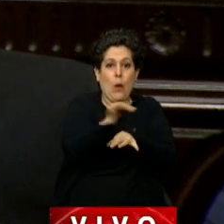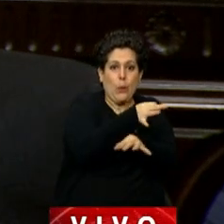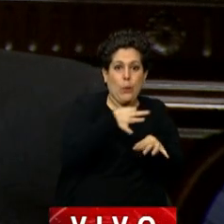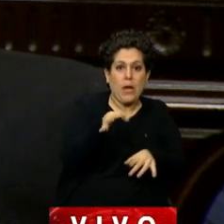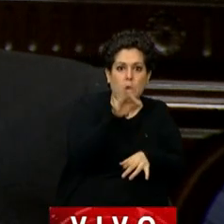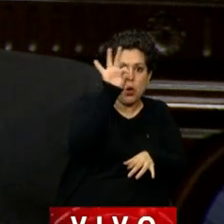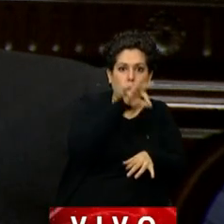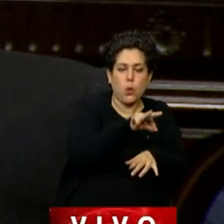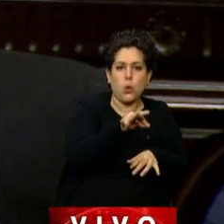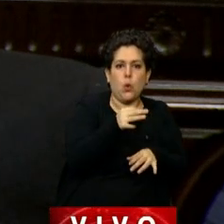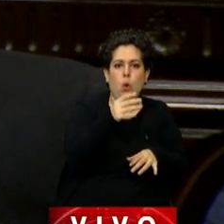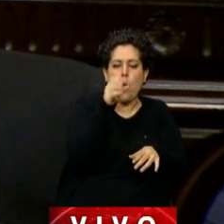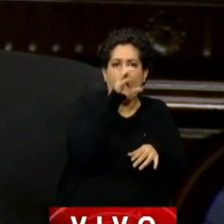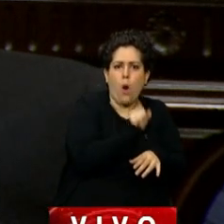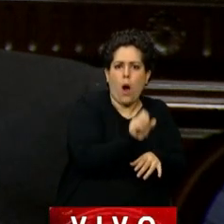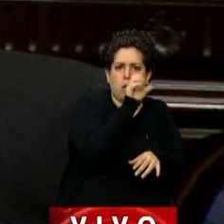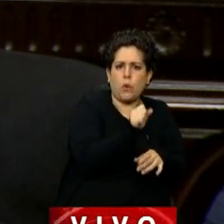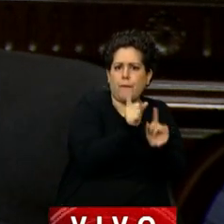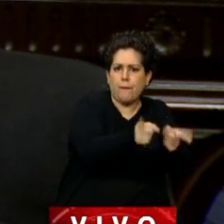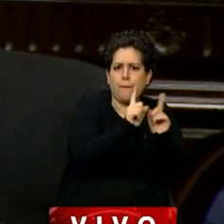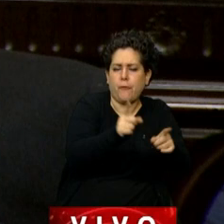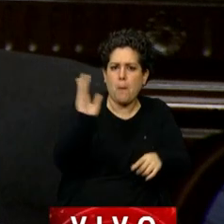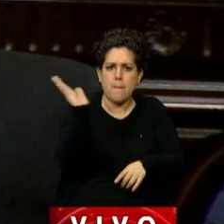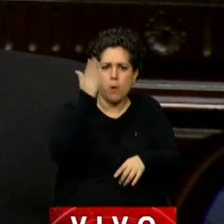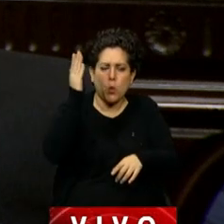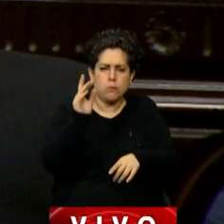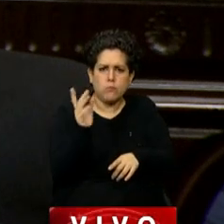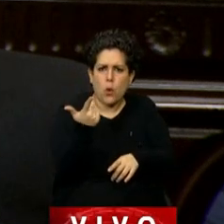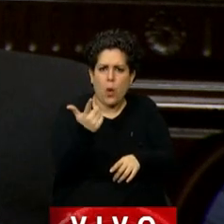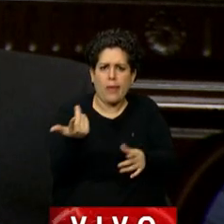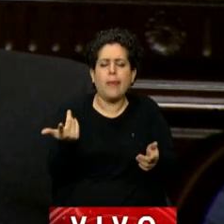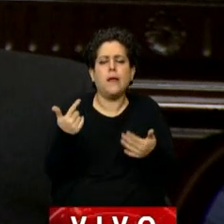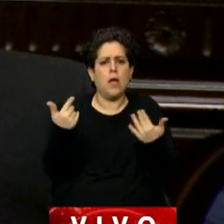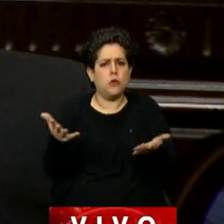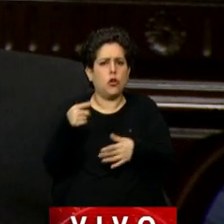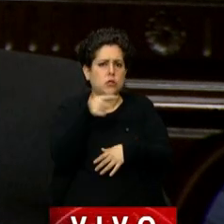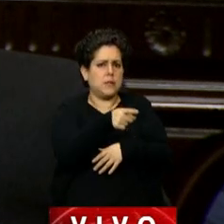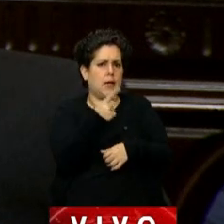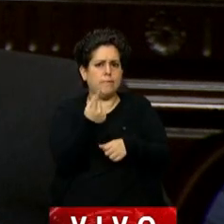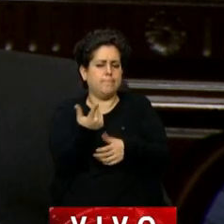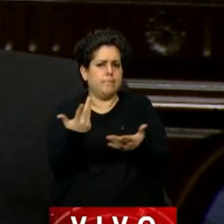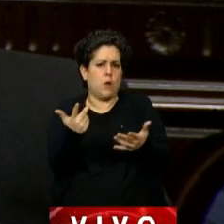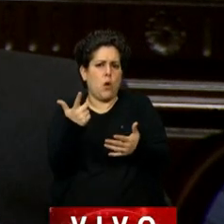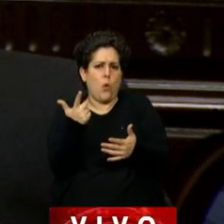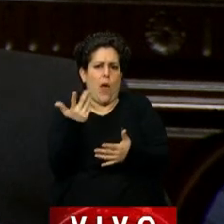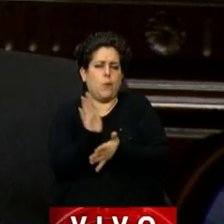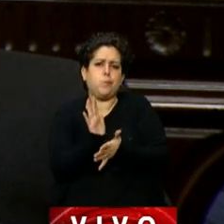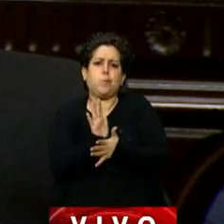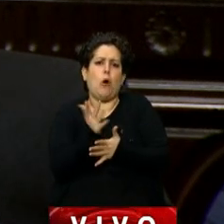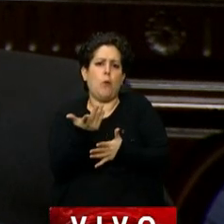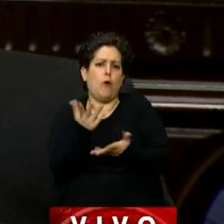resistencia rápidamente, esa vida útil corta hace que esto no sea atractivo desde el punto de vista de